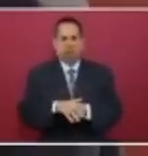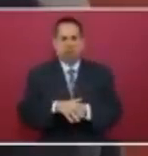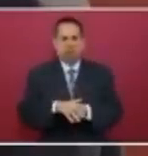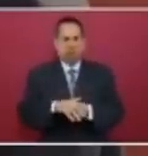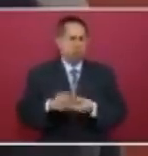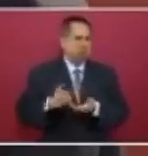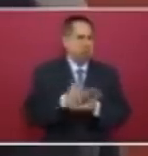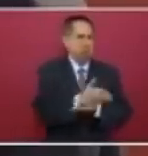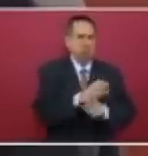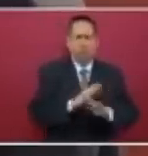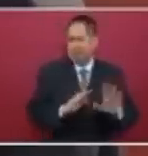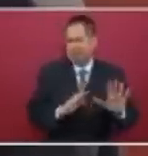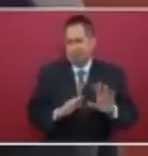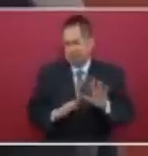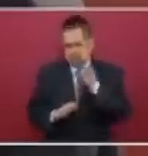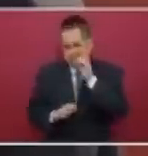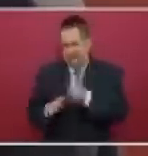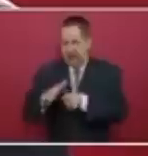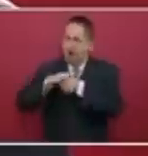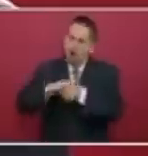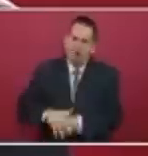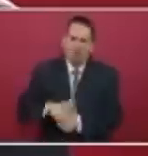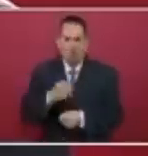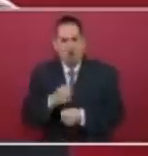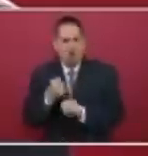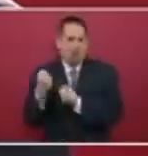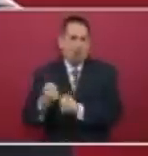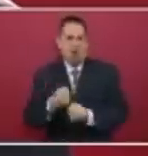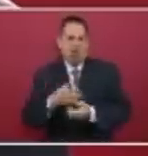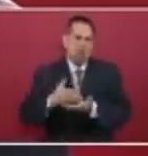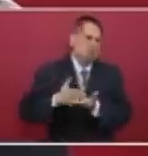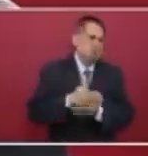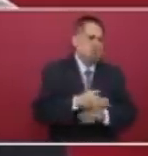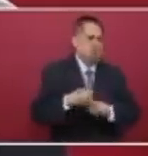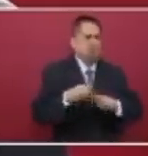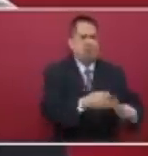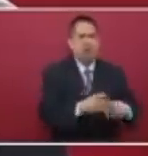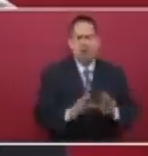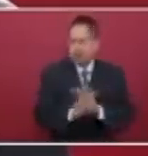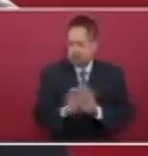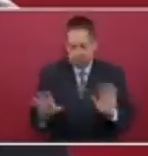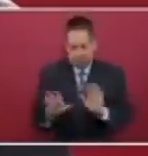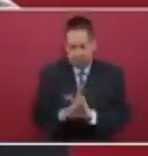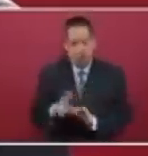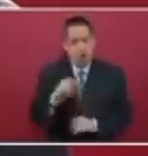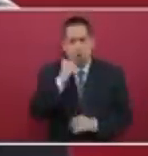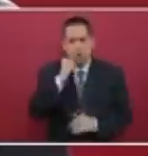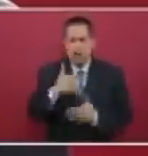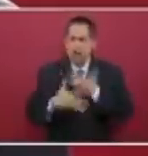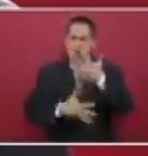nada por la fuerza no queremos la violencia